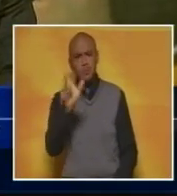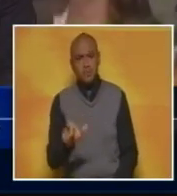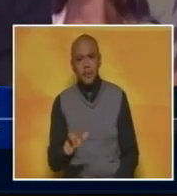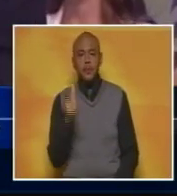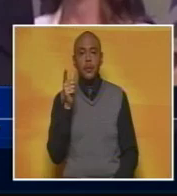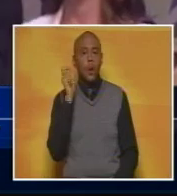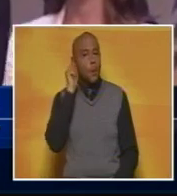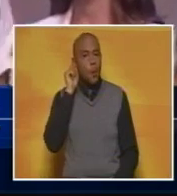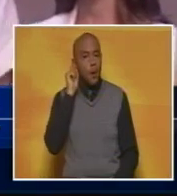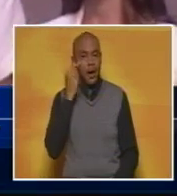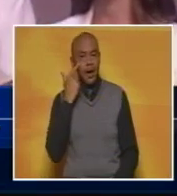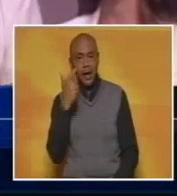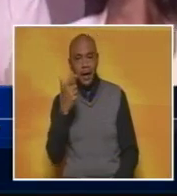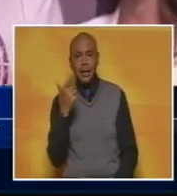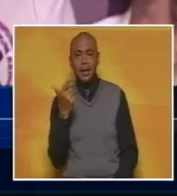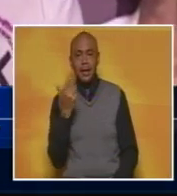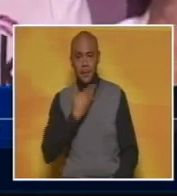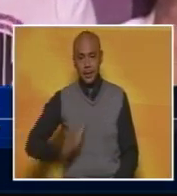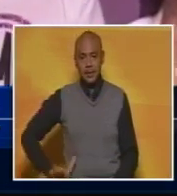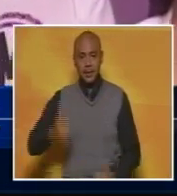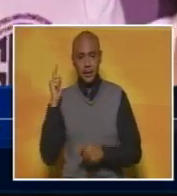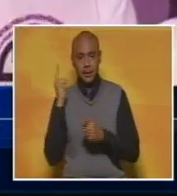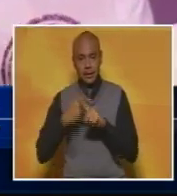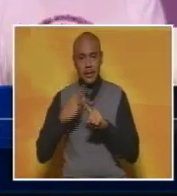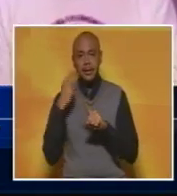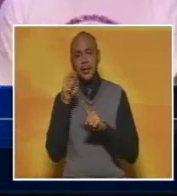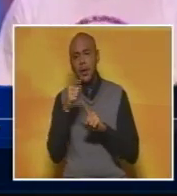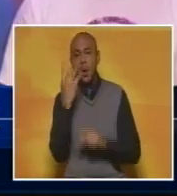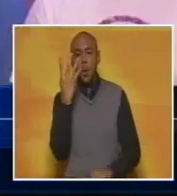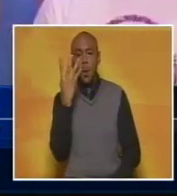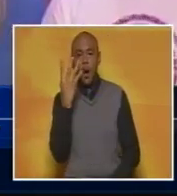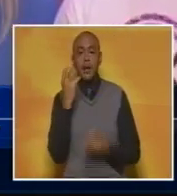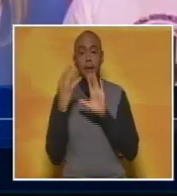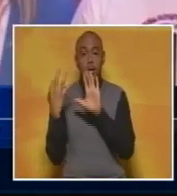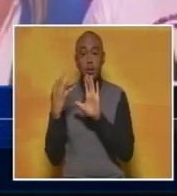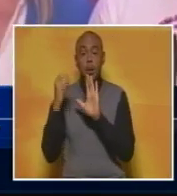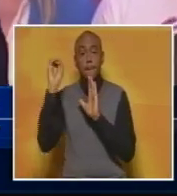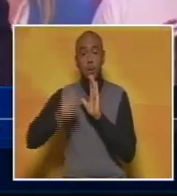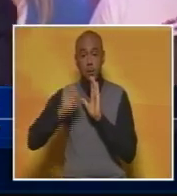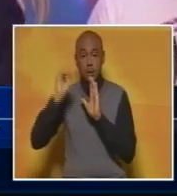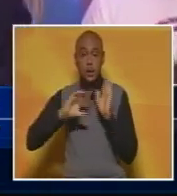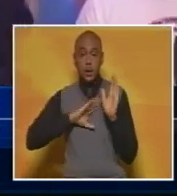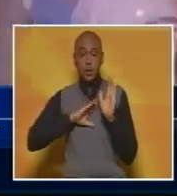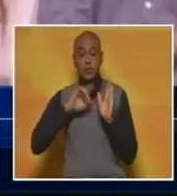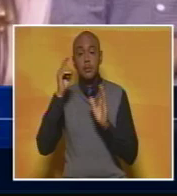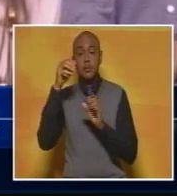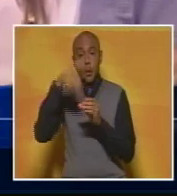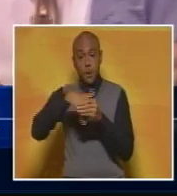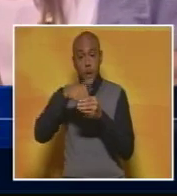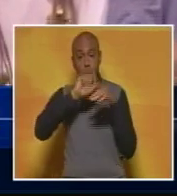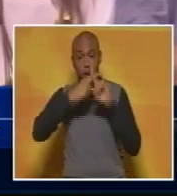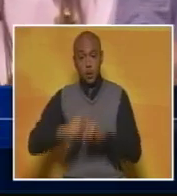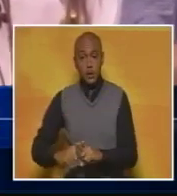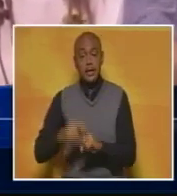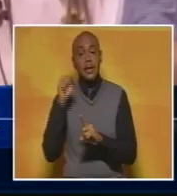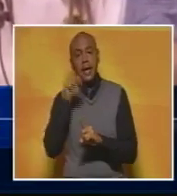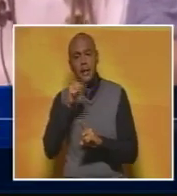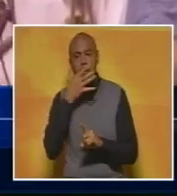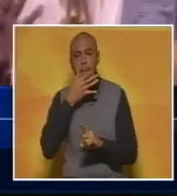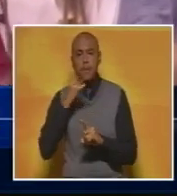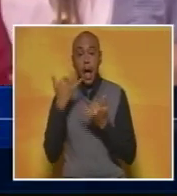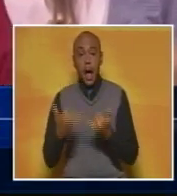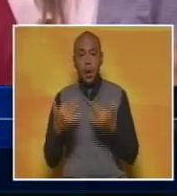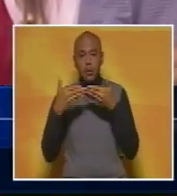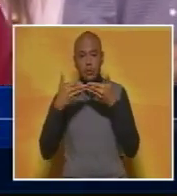de fórmula, Cristina Fernández de Kirchner, hayan obtenido casi 48% de los votos. A su juicio, este resultado abre el